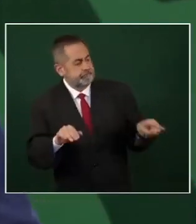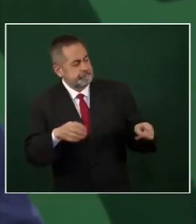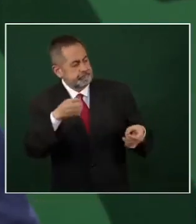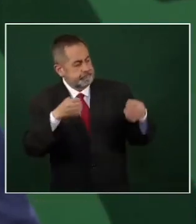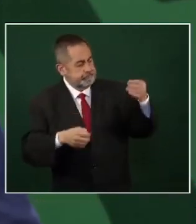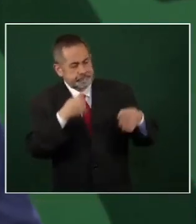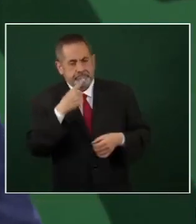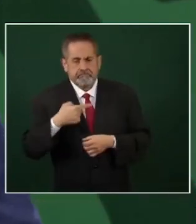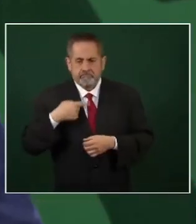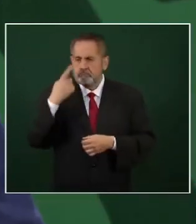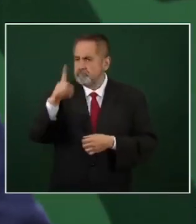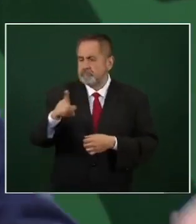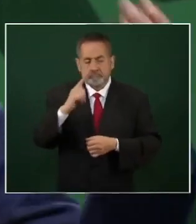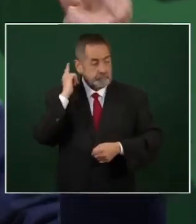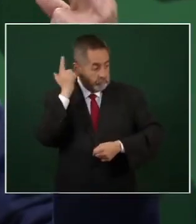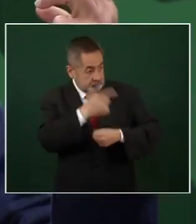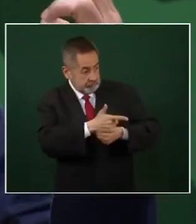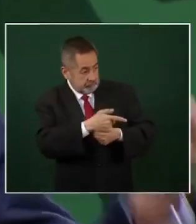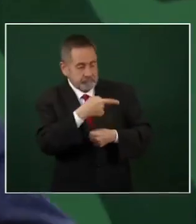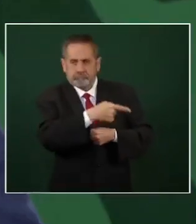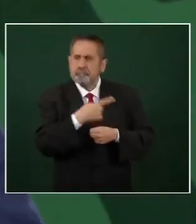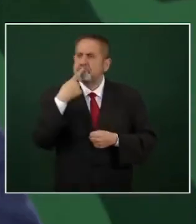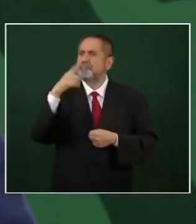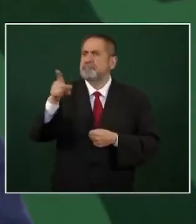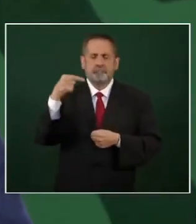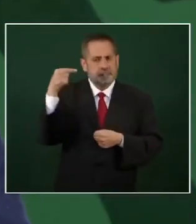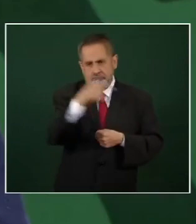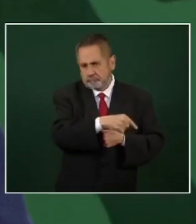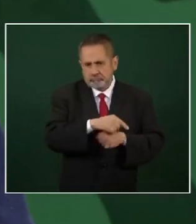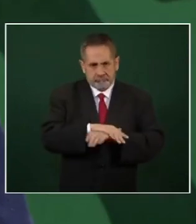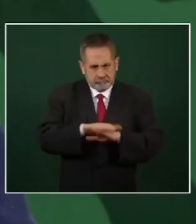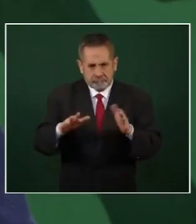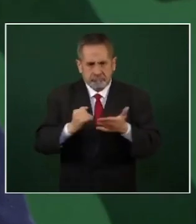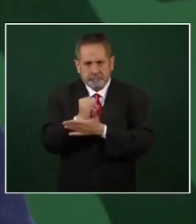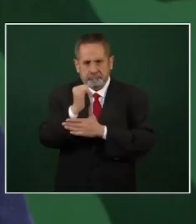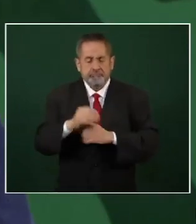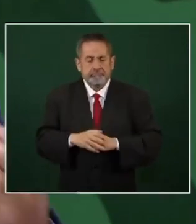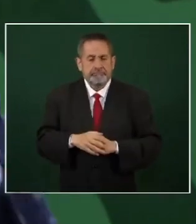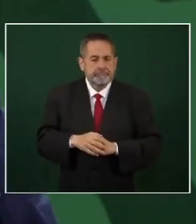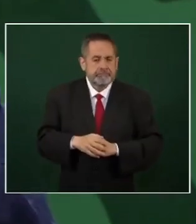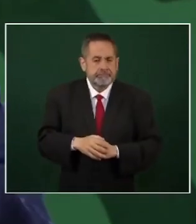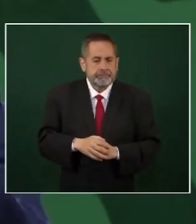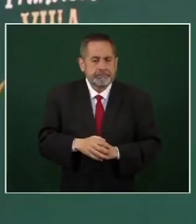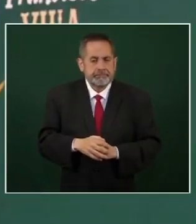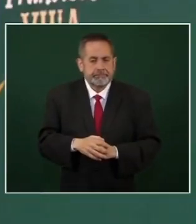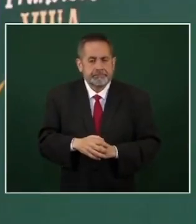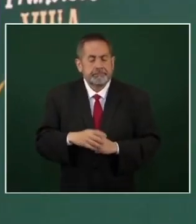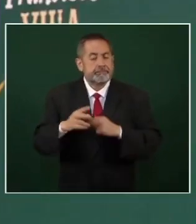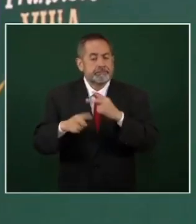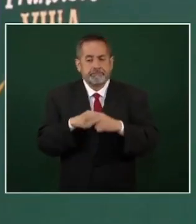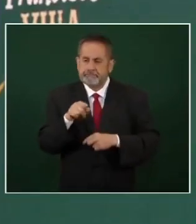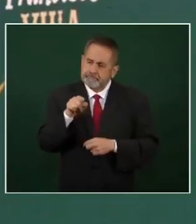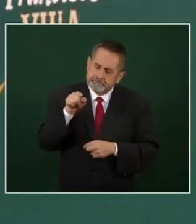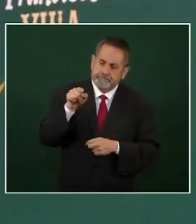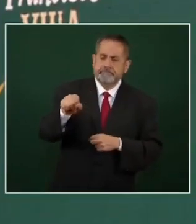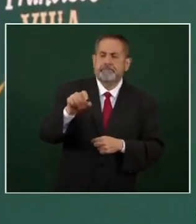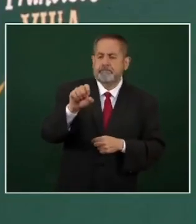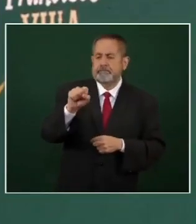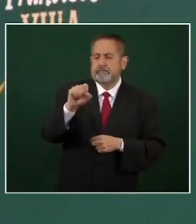esa es la instrucción que he dado, vamos a acudir a la Suprema